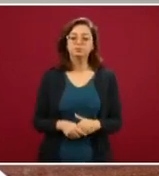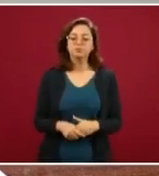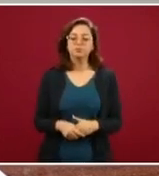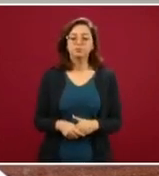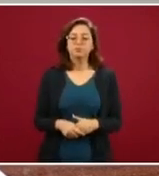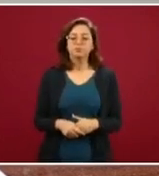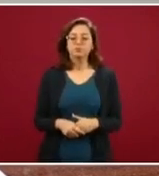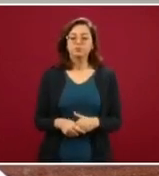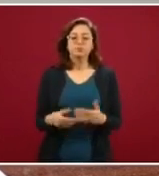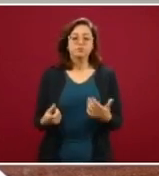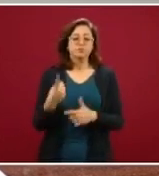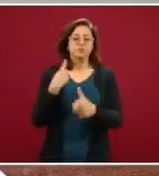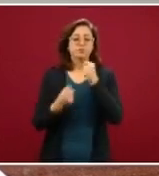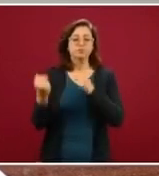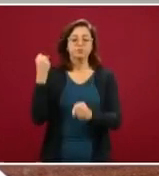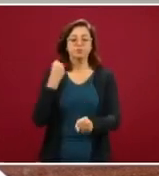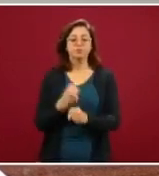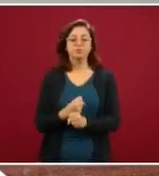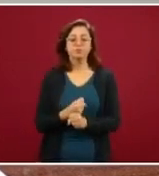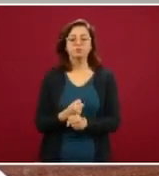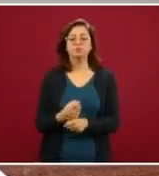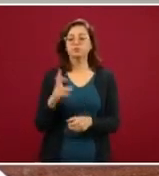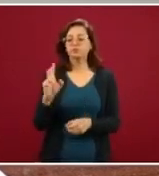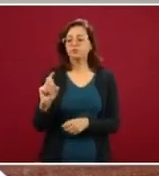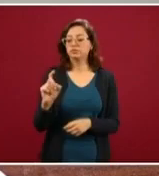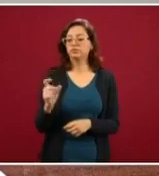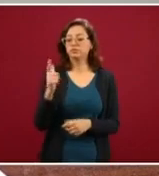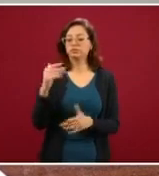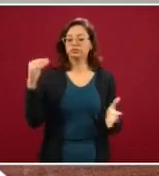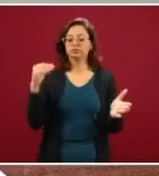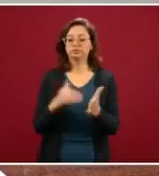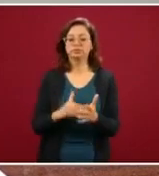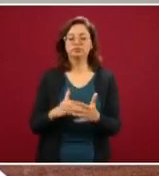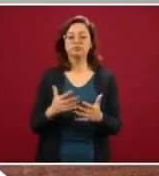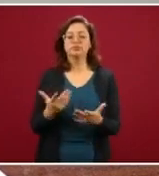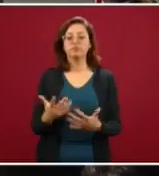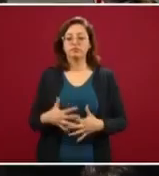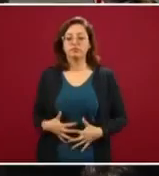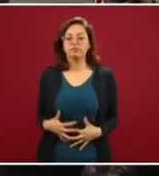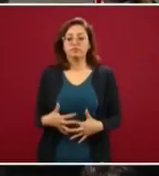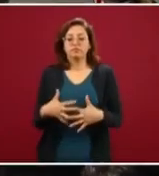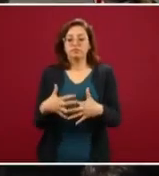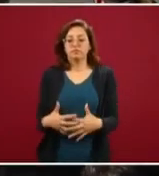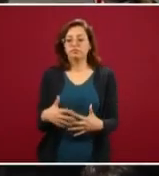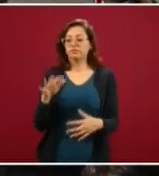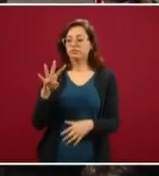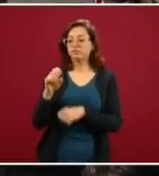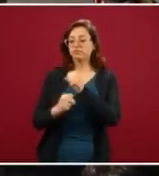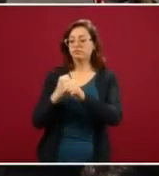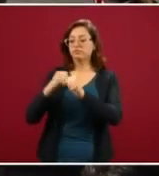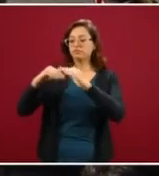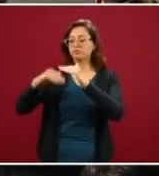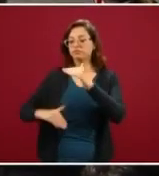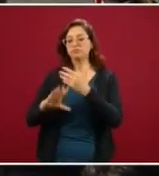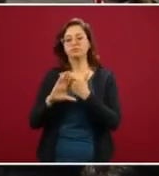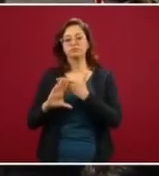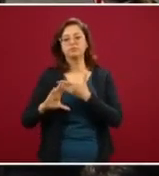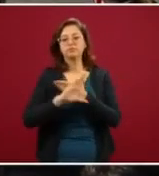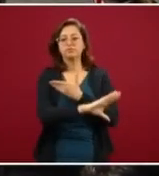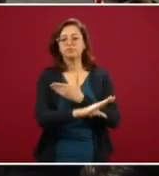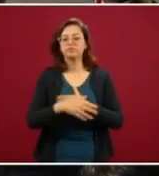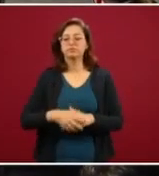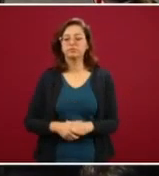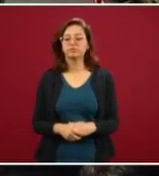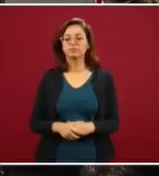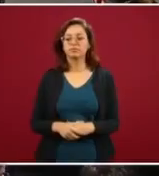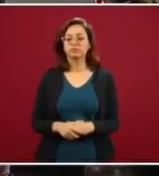Decirles que, por ejemplo, el año pasado pudimos evitar 37,000 embarazos en adolescentes menores de 19 años. No traigo